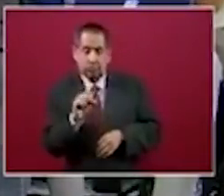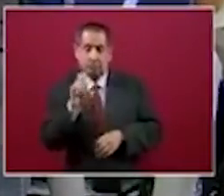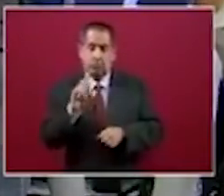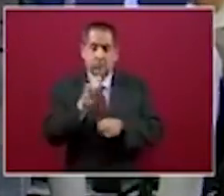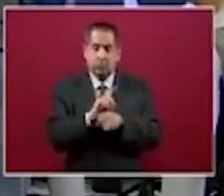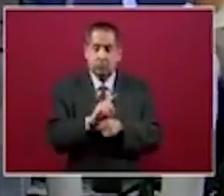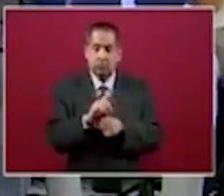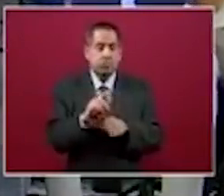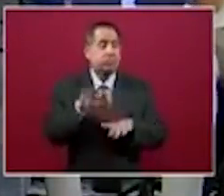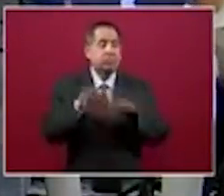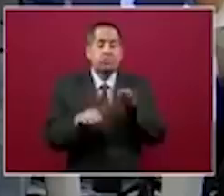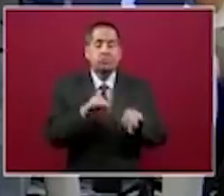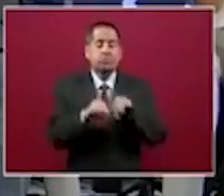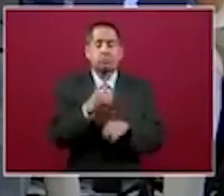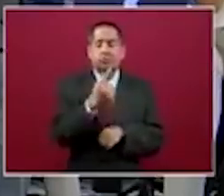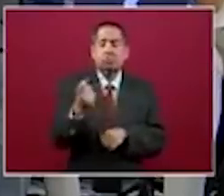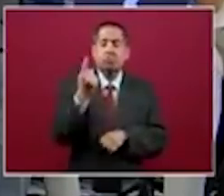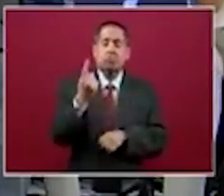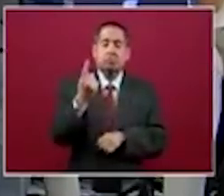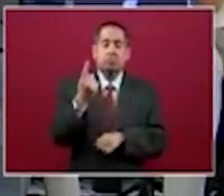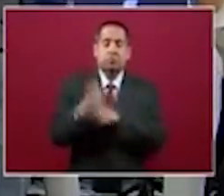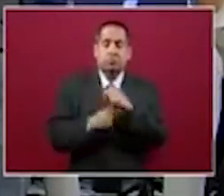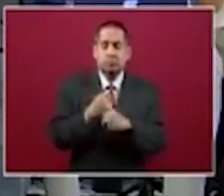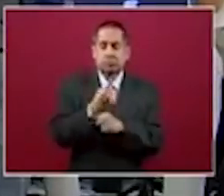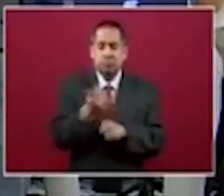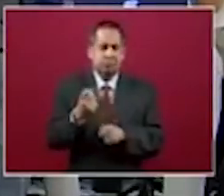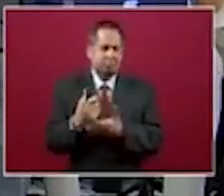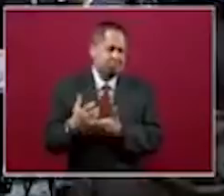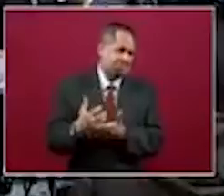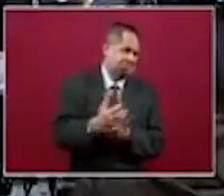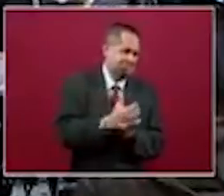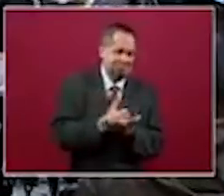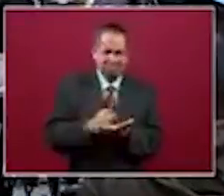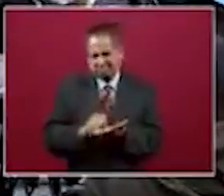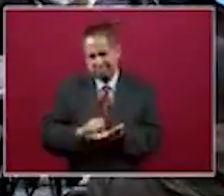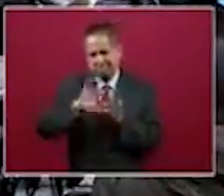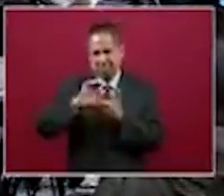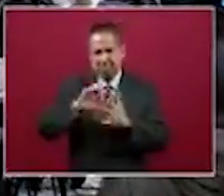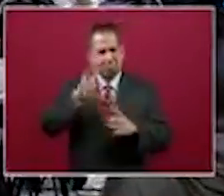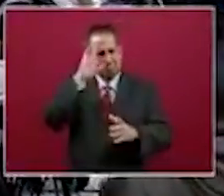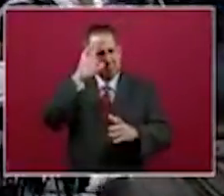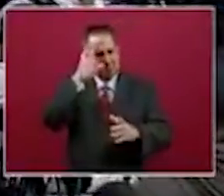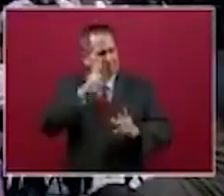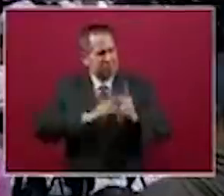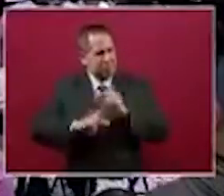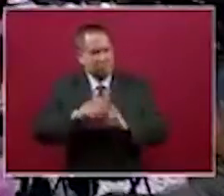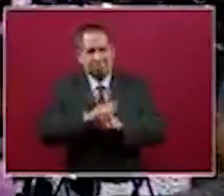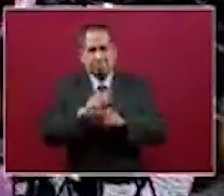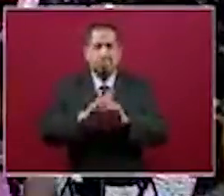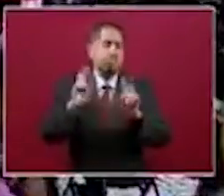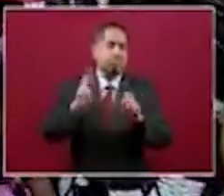del año solamente trabajan 100 al año y con unas canonjías innombrables, o sea, tienen prestaciones que